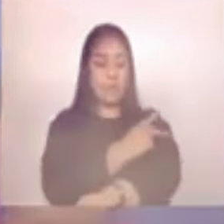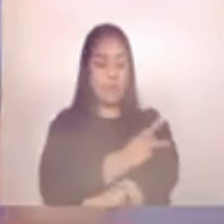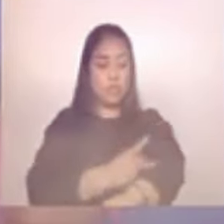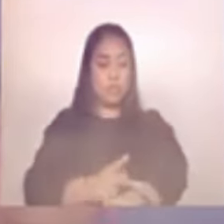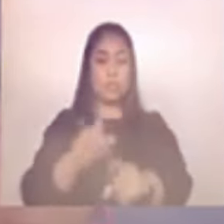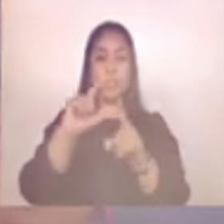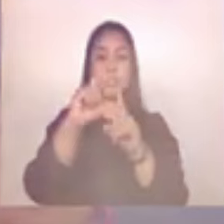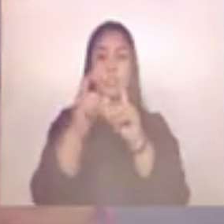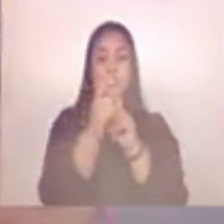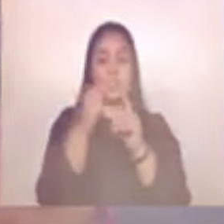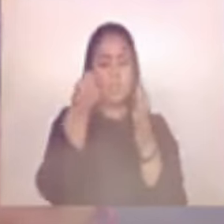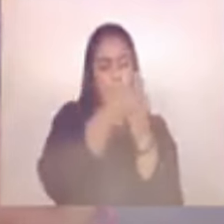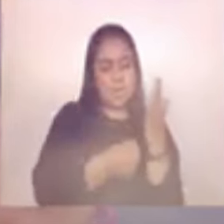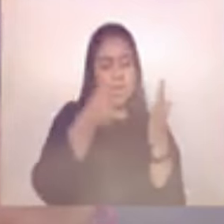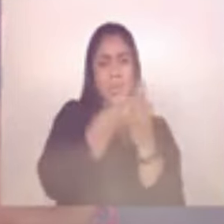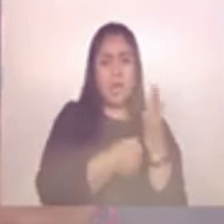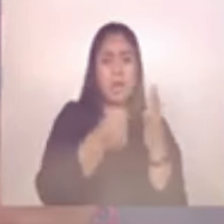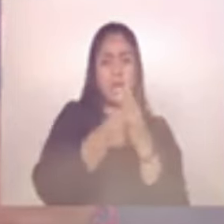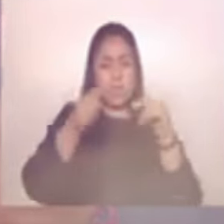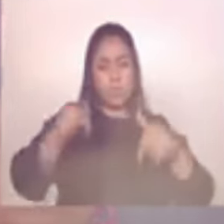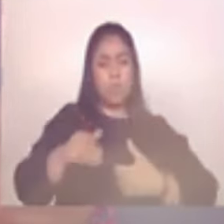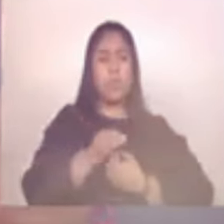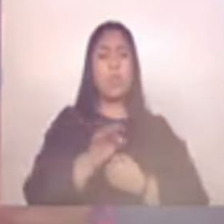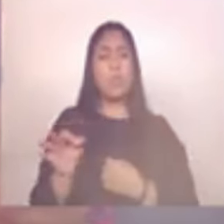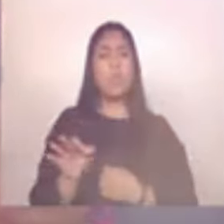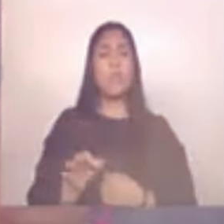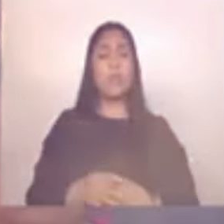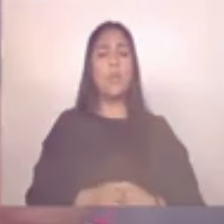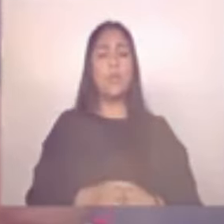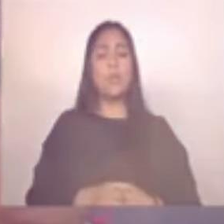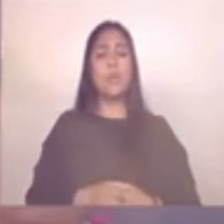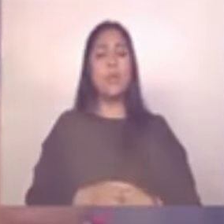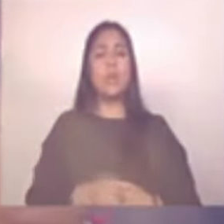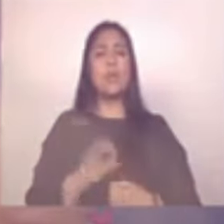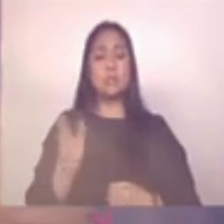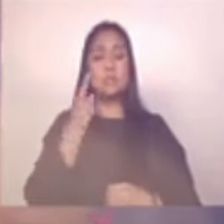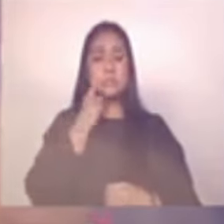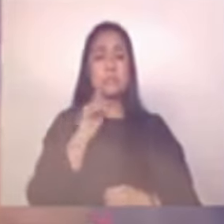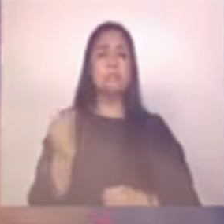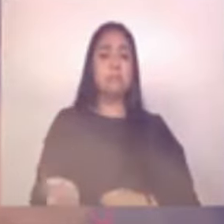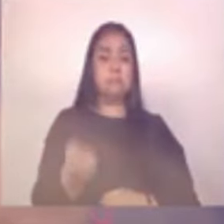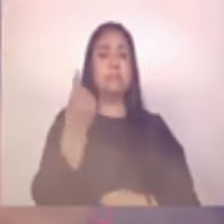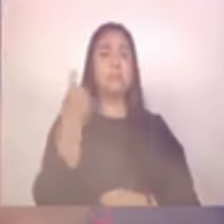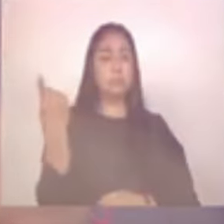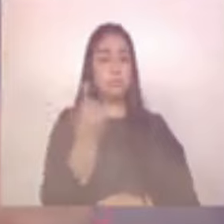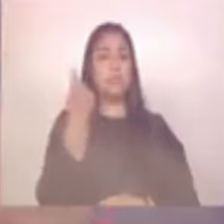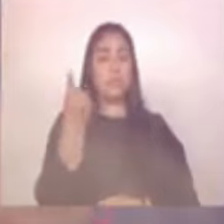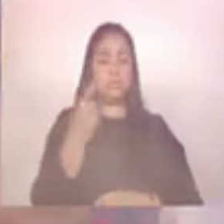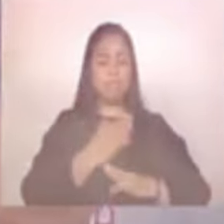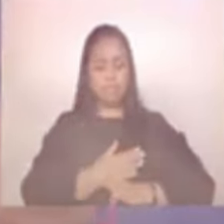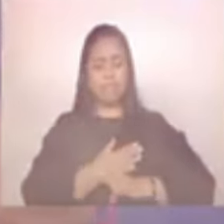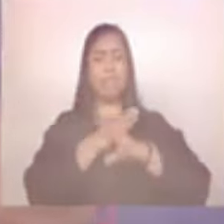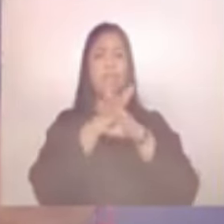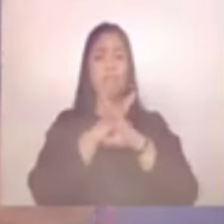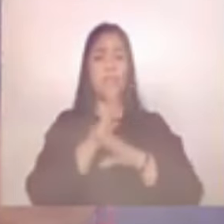lucha de este pueblo. Han sido actores importantes en la defensa de la